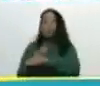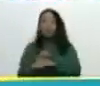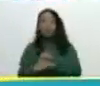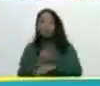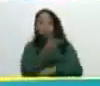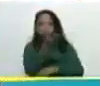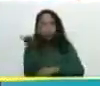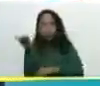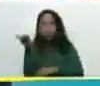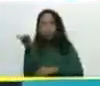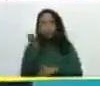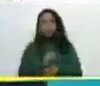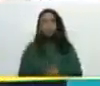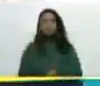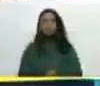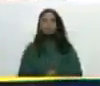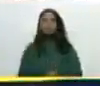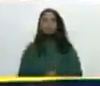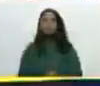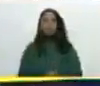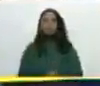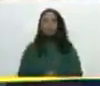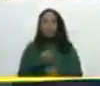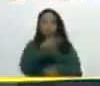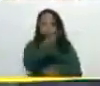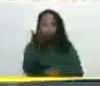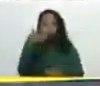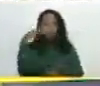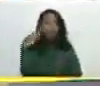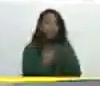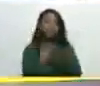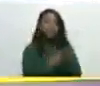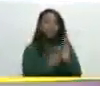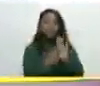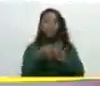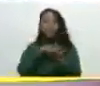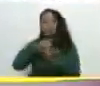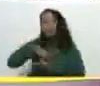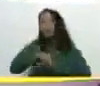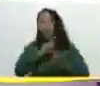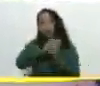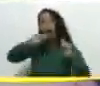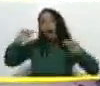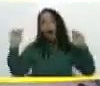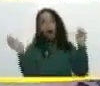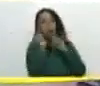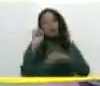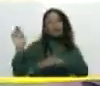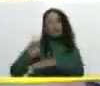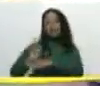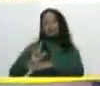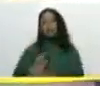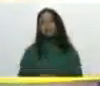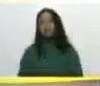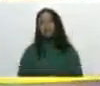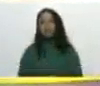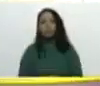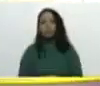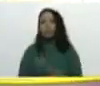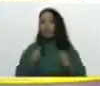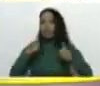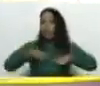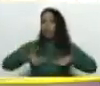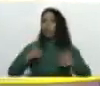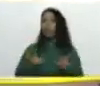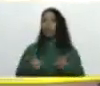ustedes son testigos y protagonistas de los cambios acelerados que vive